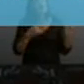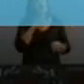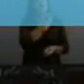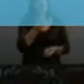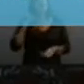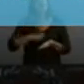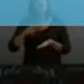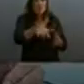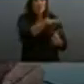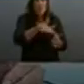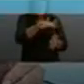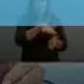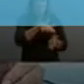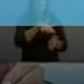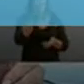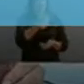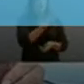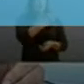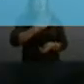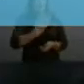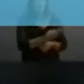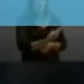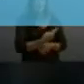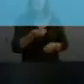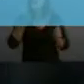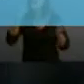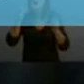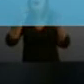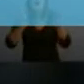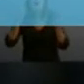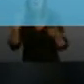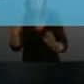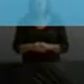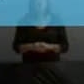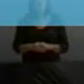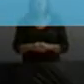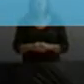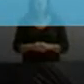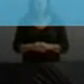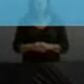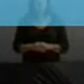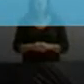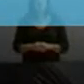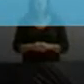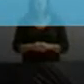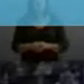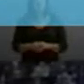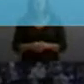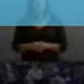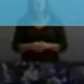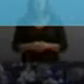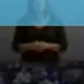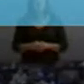sino seguir investigando. La mandataria afirmó que está en condiciones de pagarle a los fondos buitre, pero lo hará en las mismas condiciones que se hizo